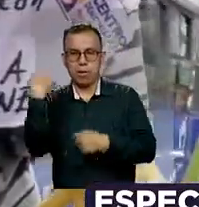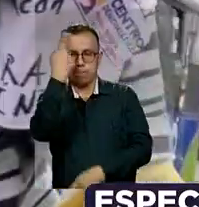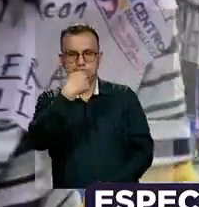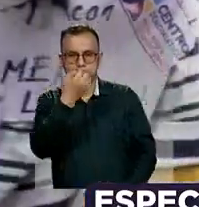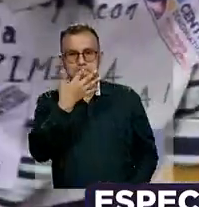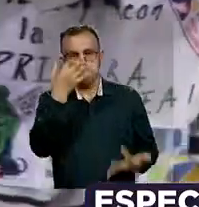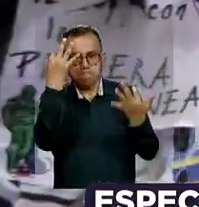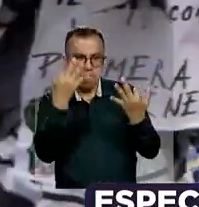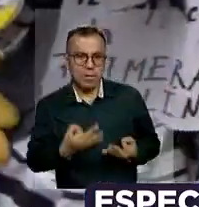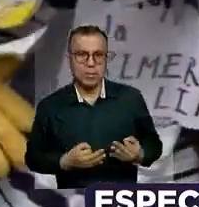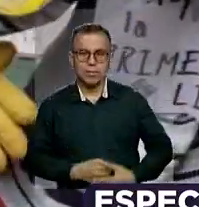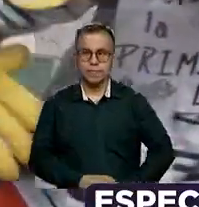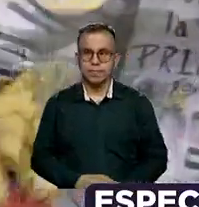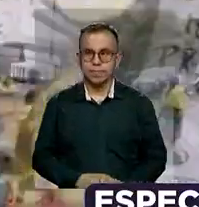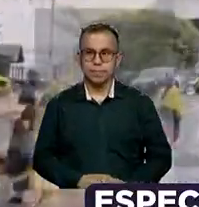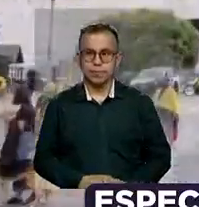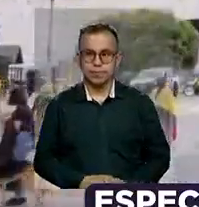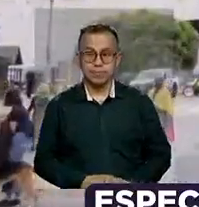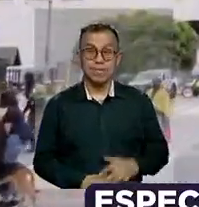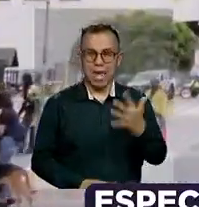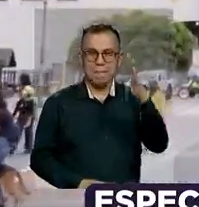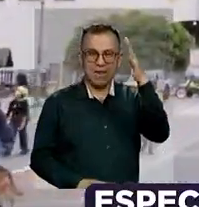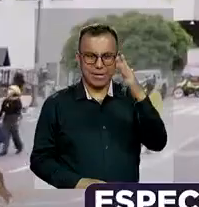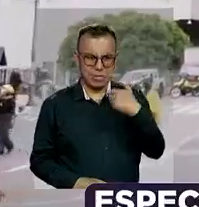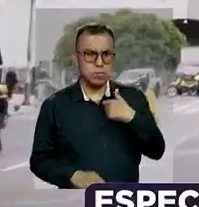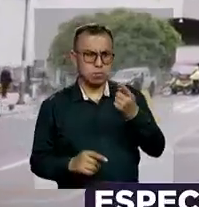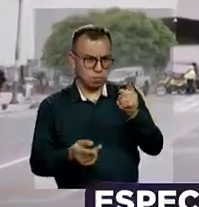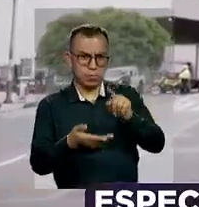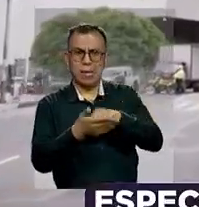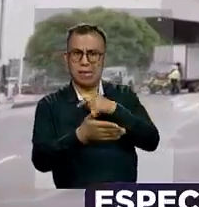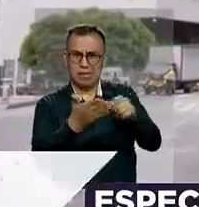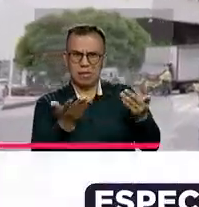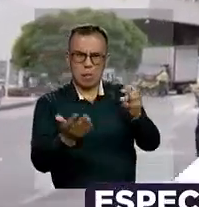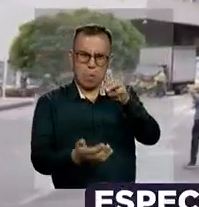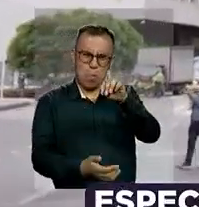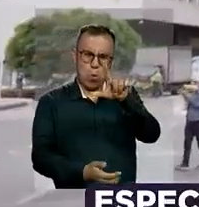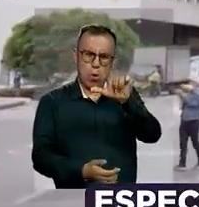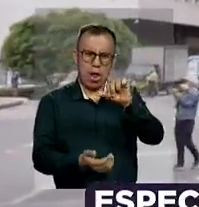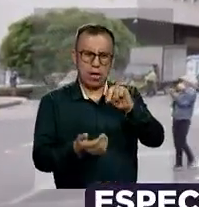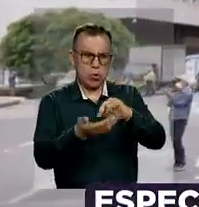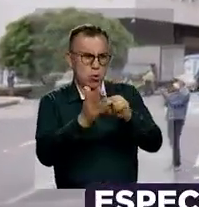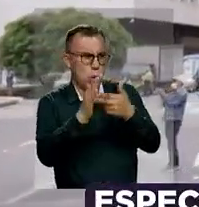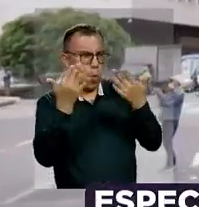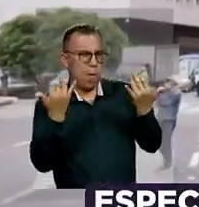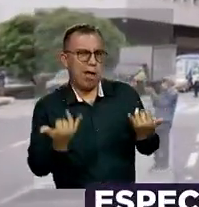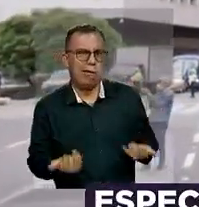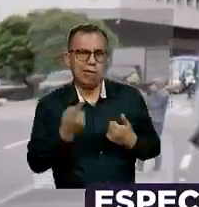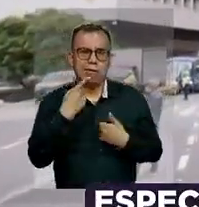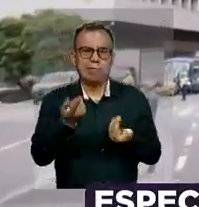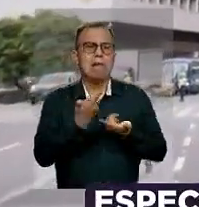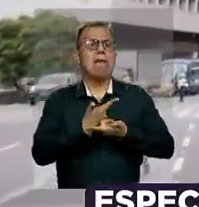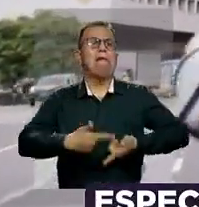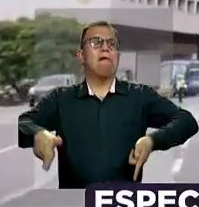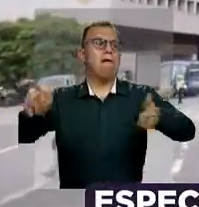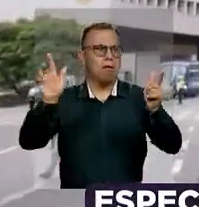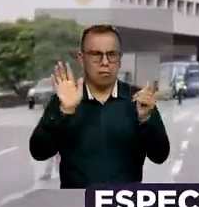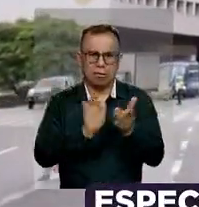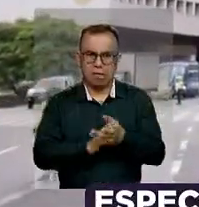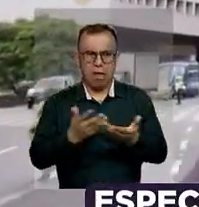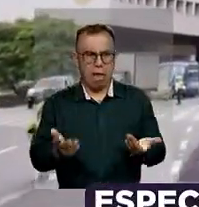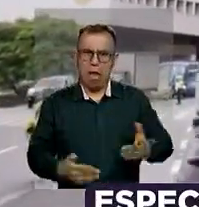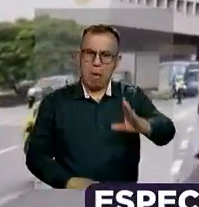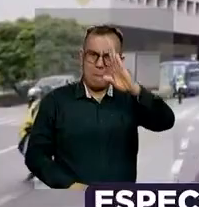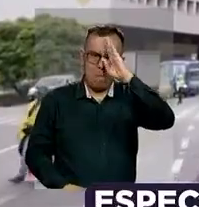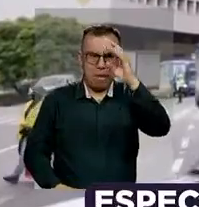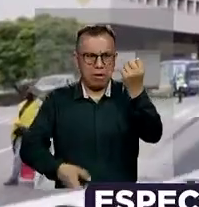rostros reales. Pues yo estoy de acuerdo con la moción de censura de ese señor Molano. ¿Cómo se le ocurre darle vía libre a los